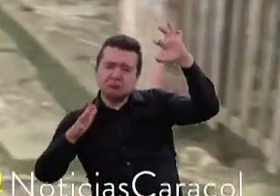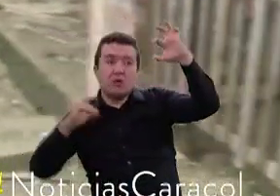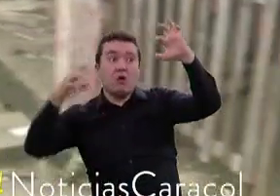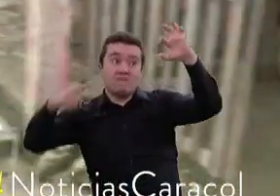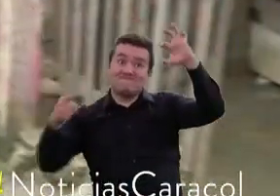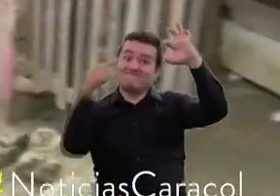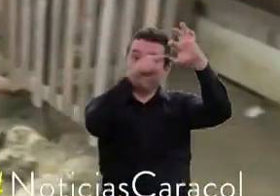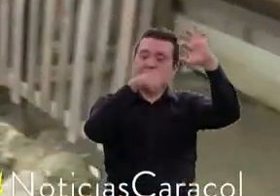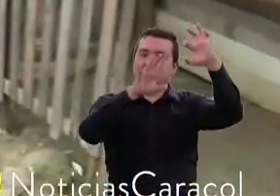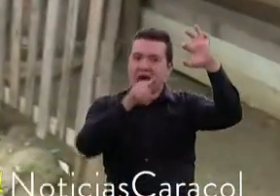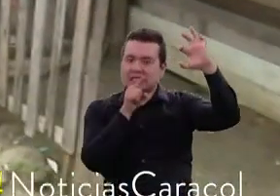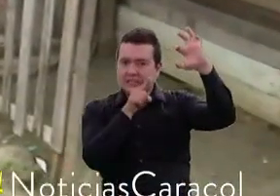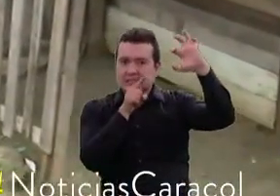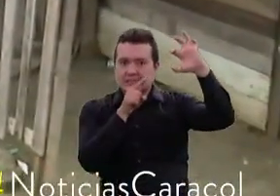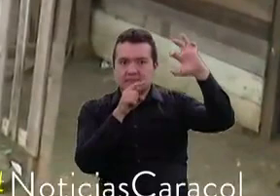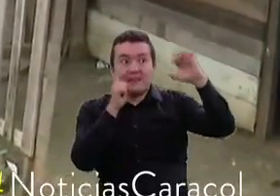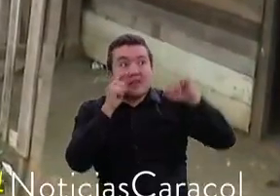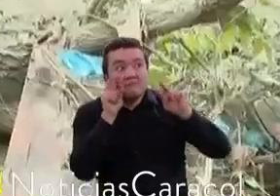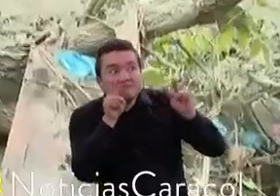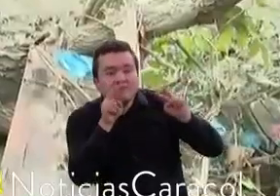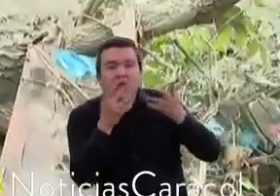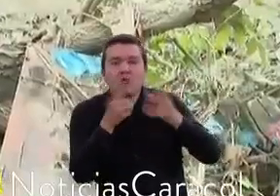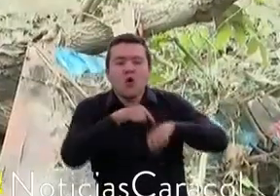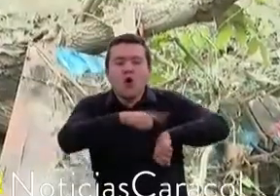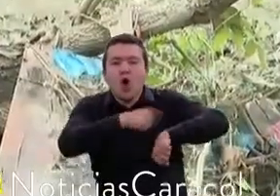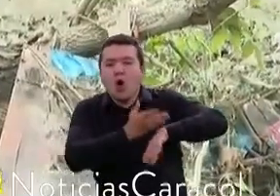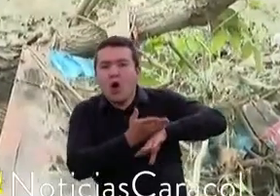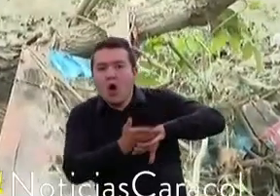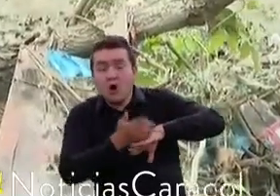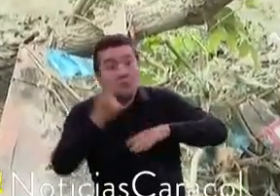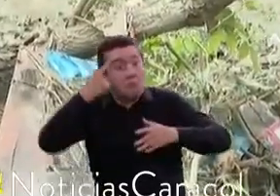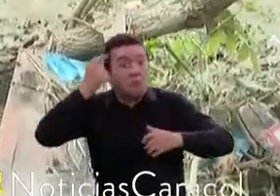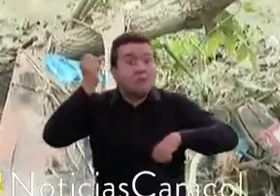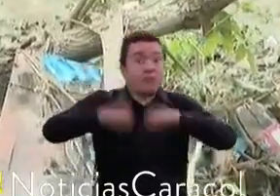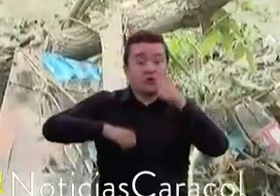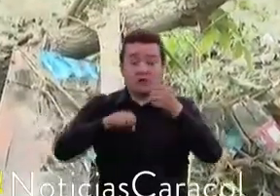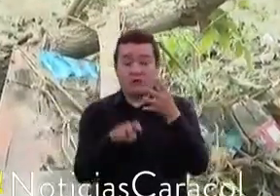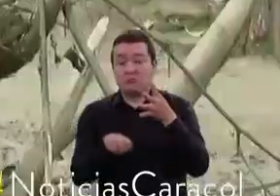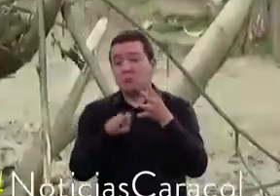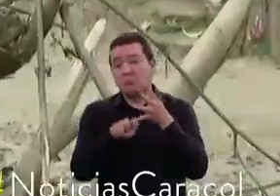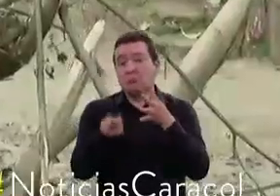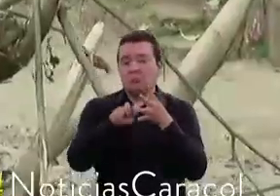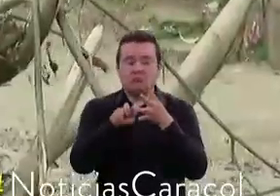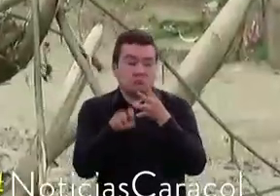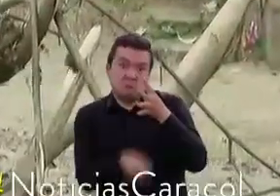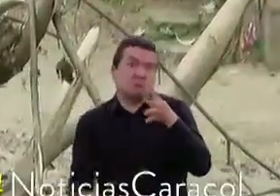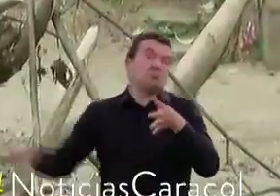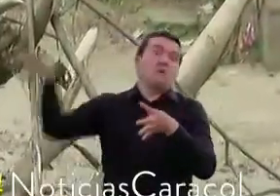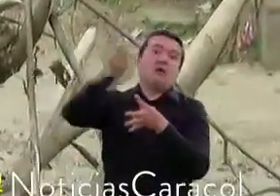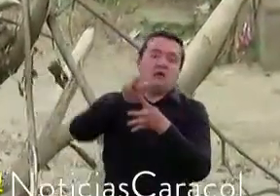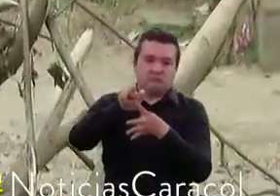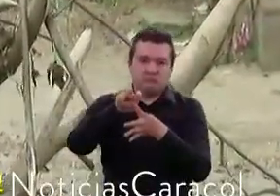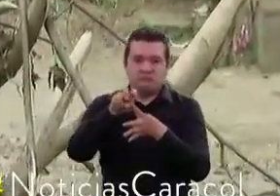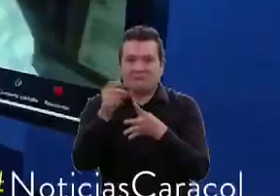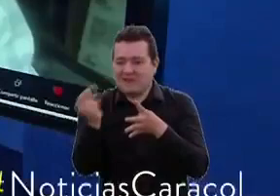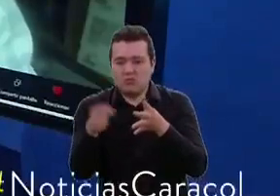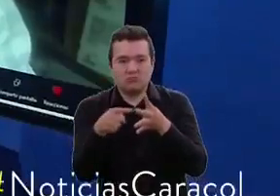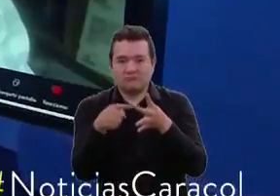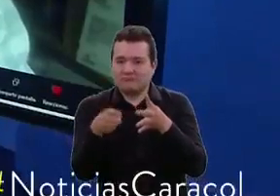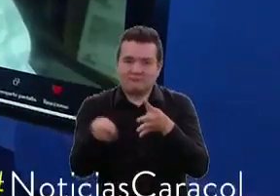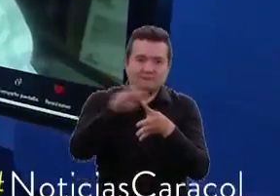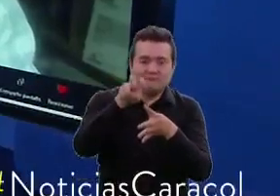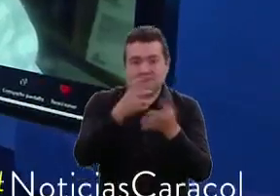la evolución en las próximas horas, porque puede cambiar rápidamente esa categoría de 1 y llegar rápidamente a 3 o 4. Entonces